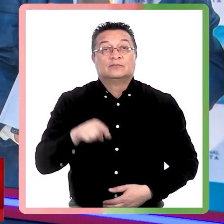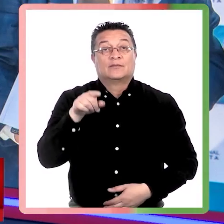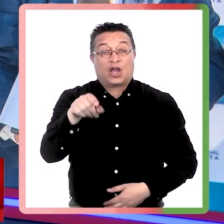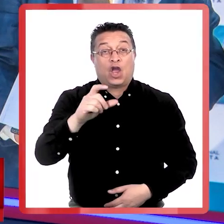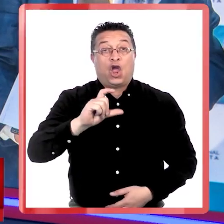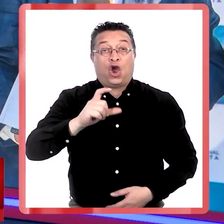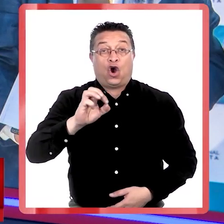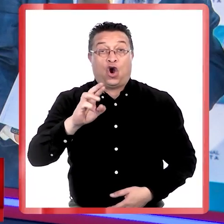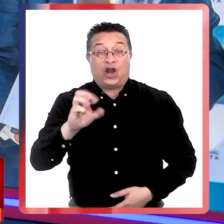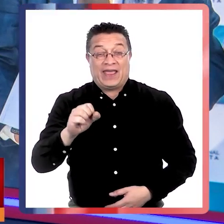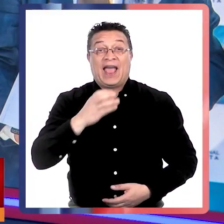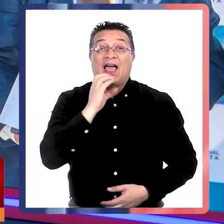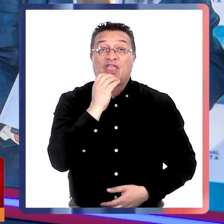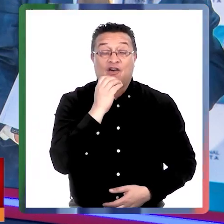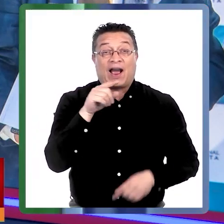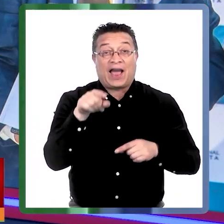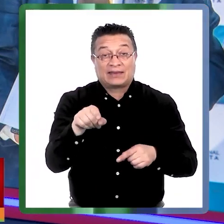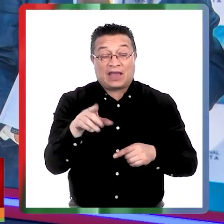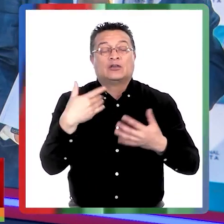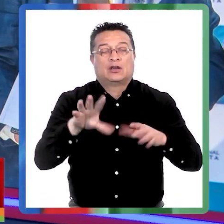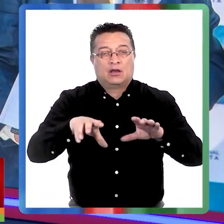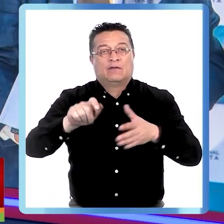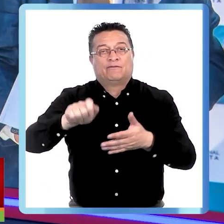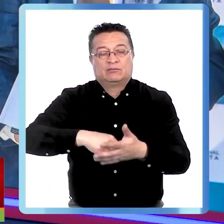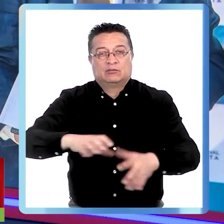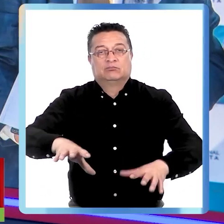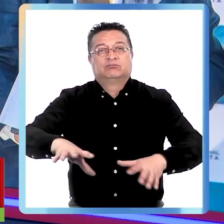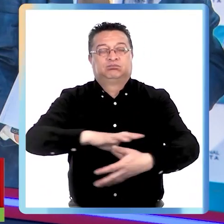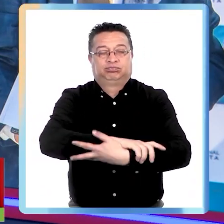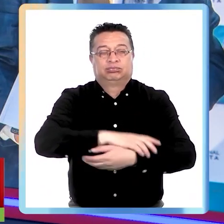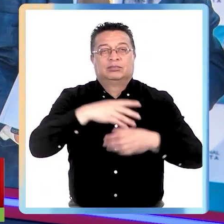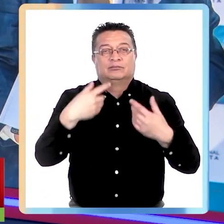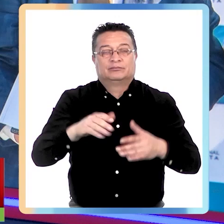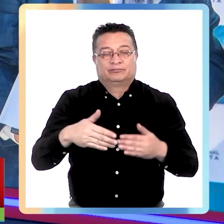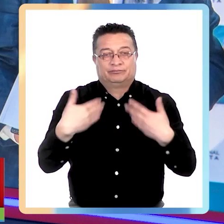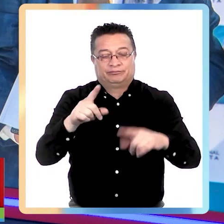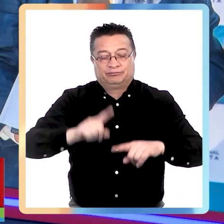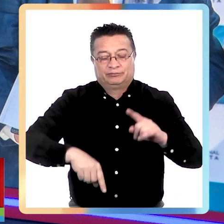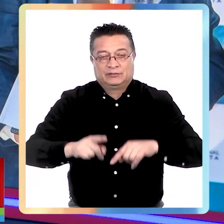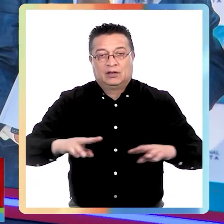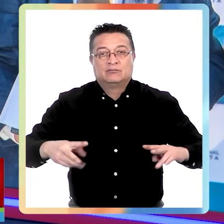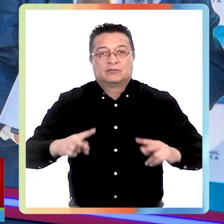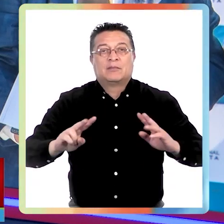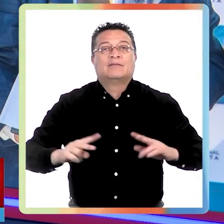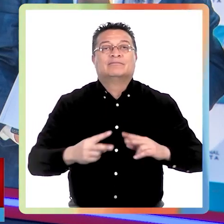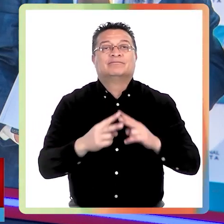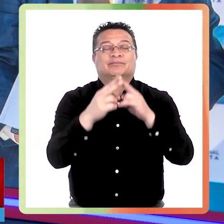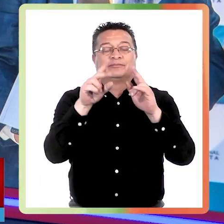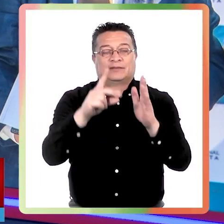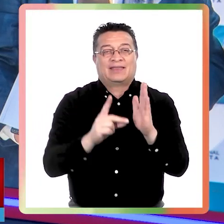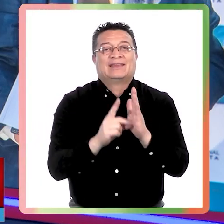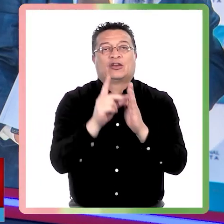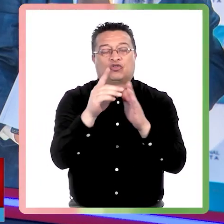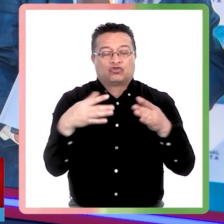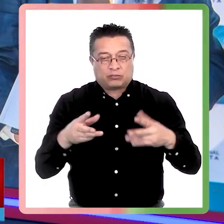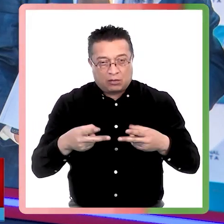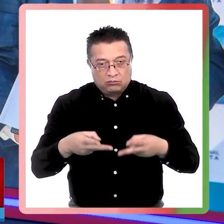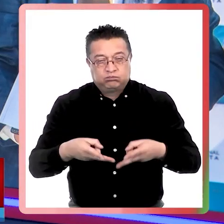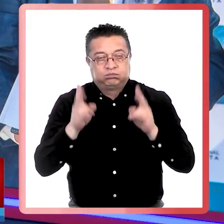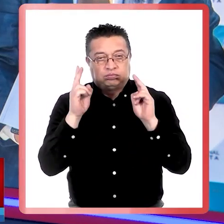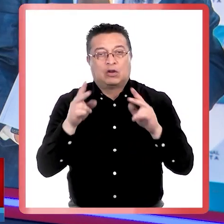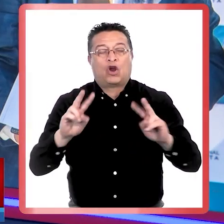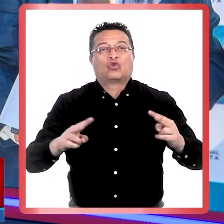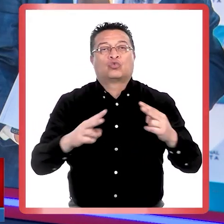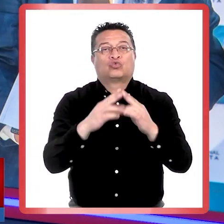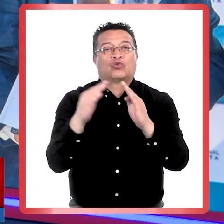Codelco y el Gore de Antofagasta firmaron un acuerdo para la entrega de terrenos para realización de obras de desarrollo, abriendo la puerta para